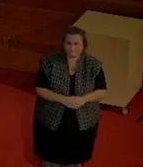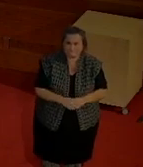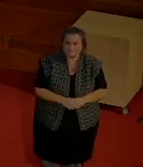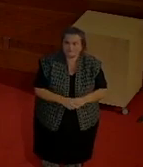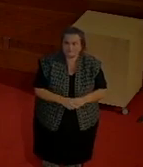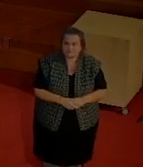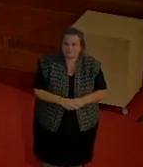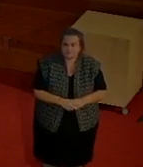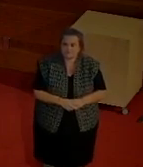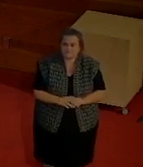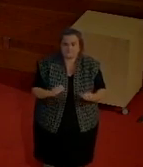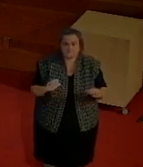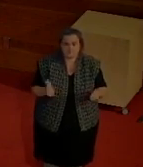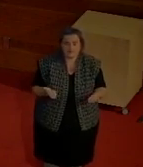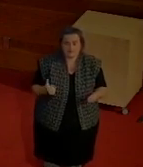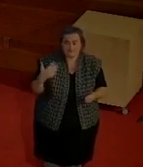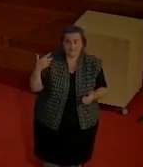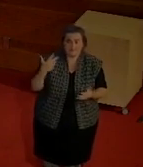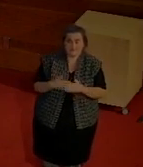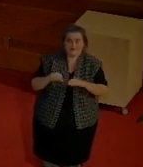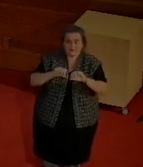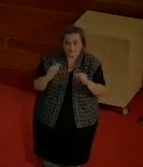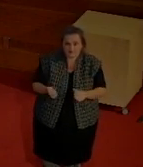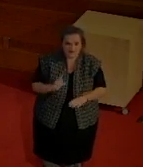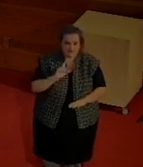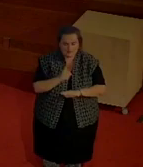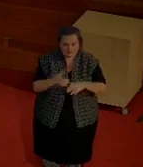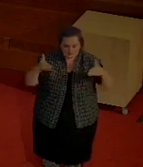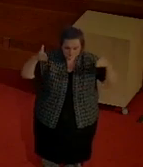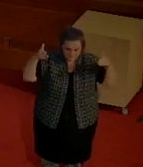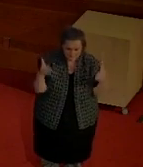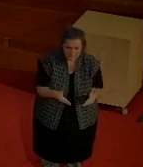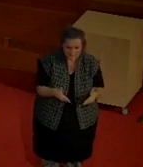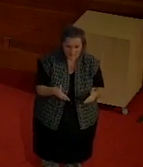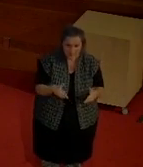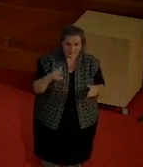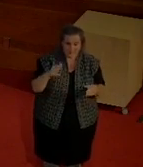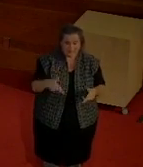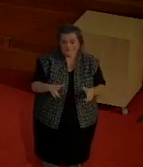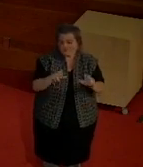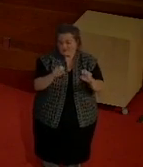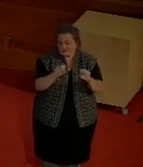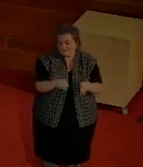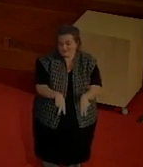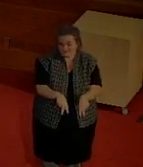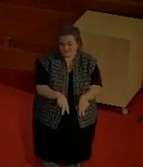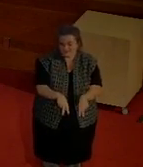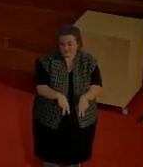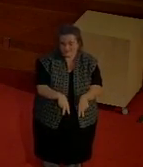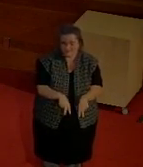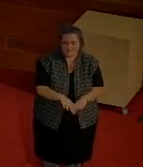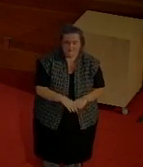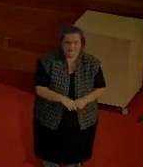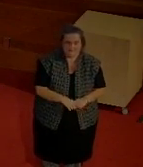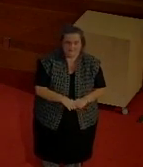visible son los defectos de ese modelo dirigista centralizado no democrático